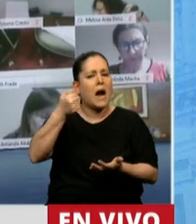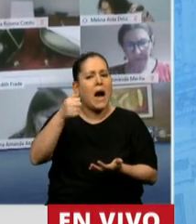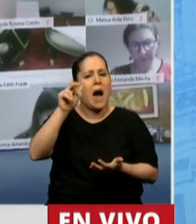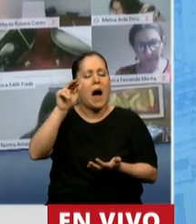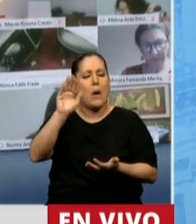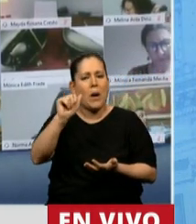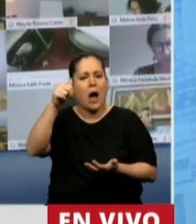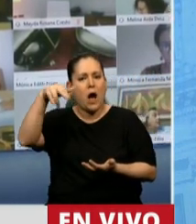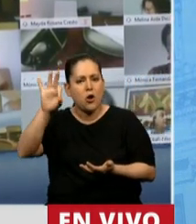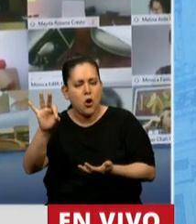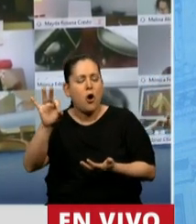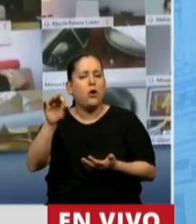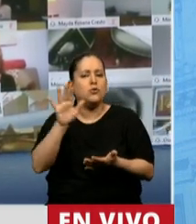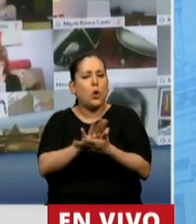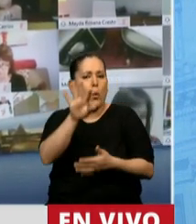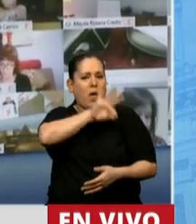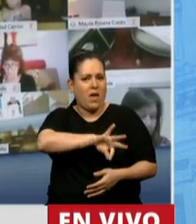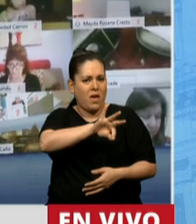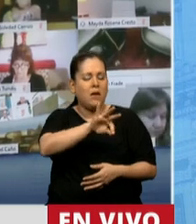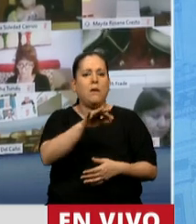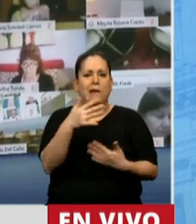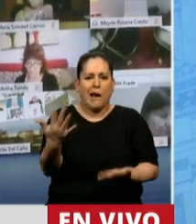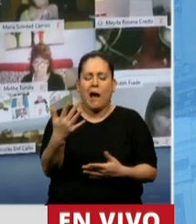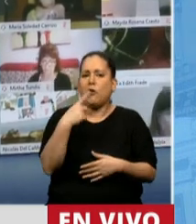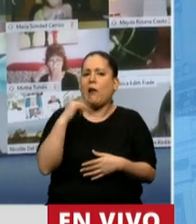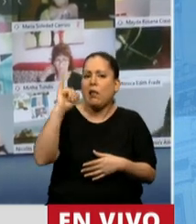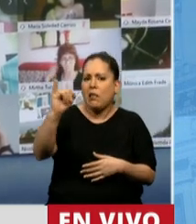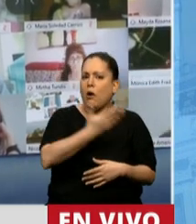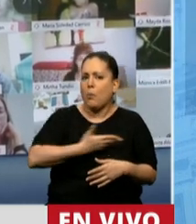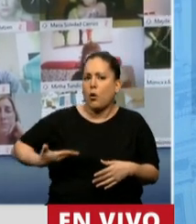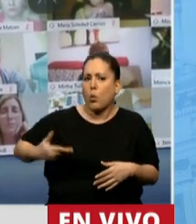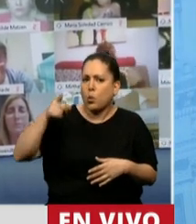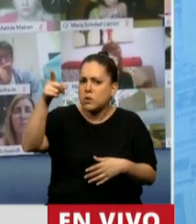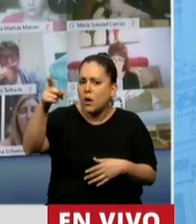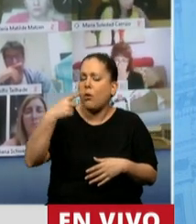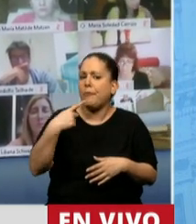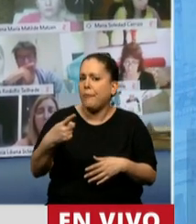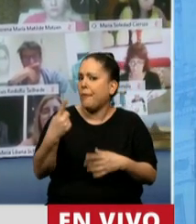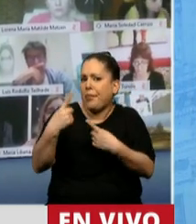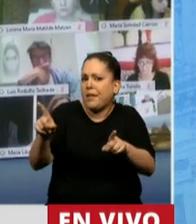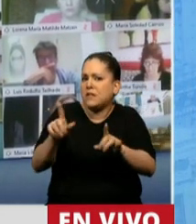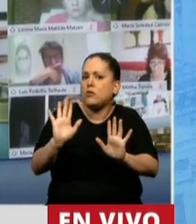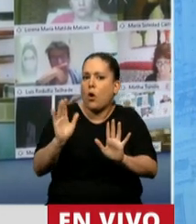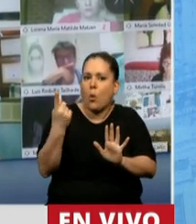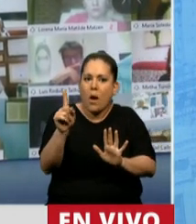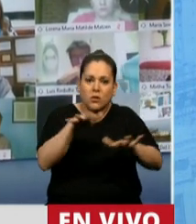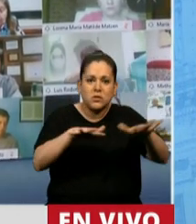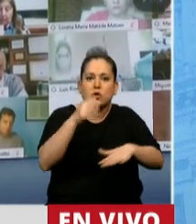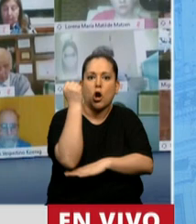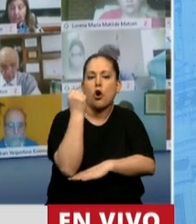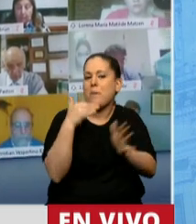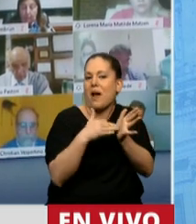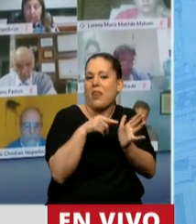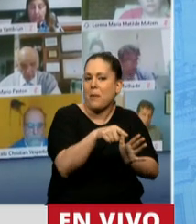dispuso Un aumento de los saberes pero claro facultó al ejecutivo a que estableciera otro cuando la situación económica lo permitiera va a